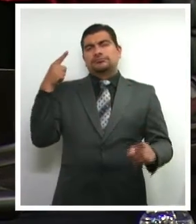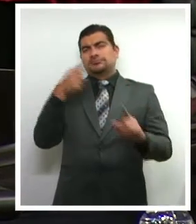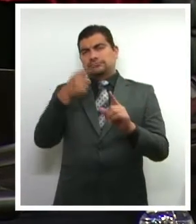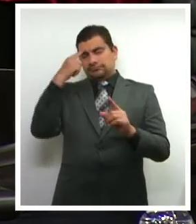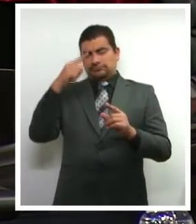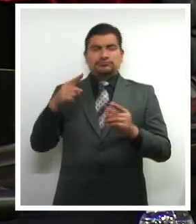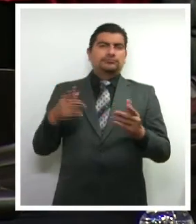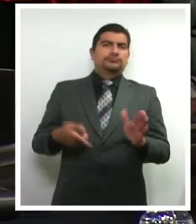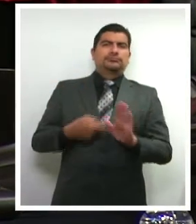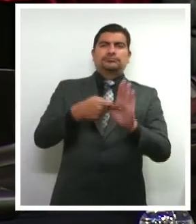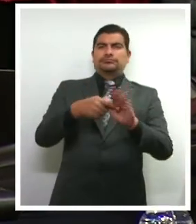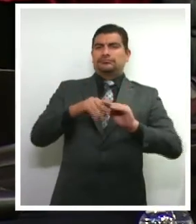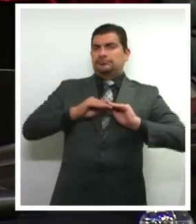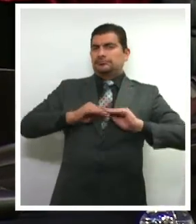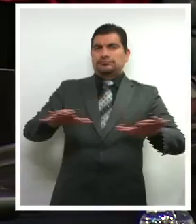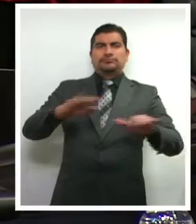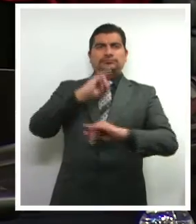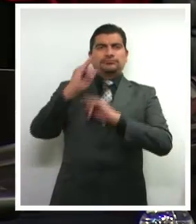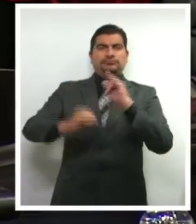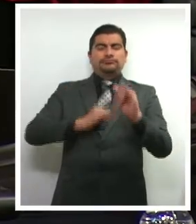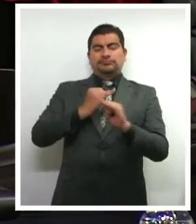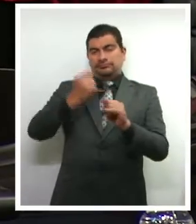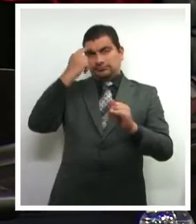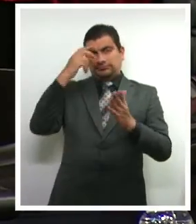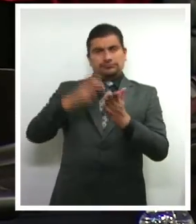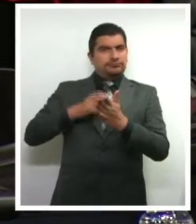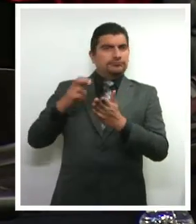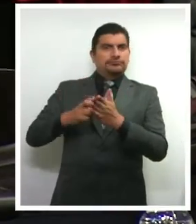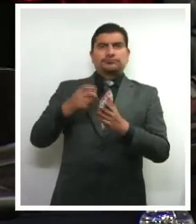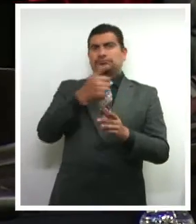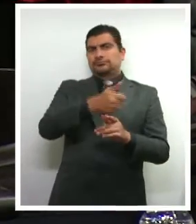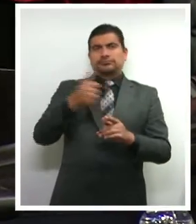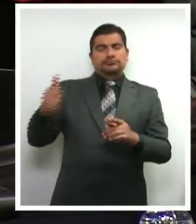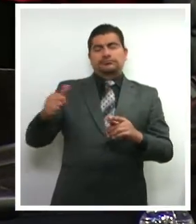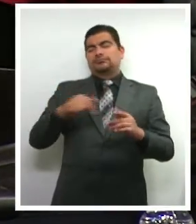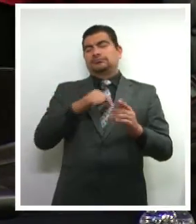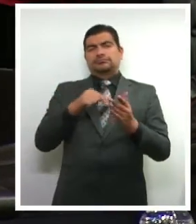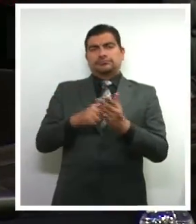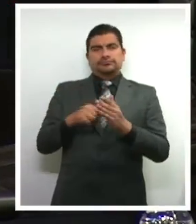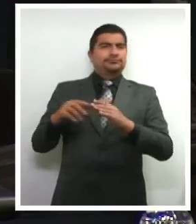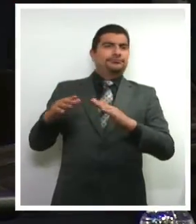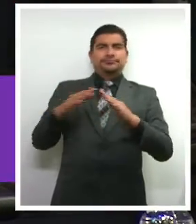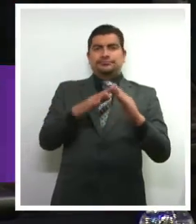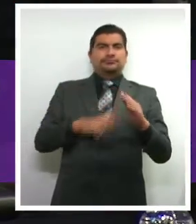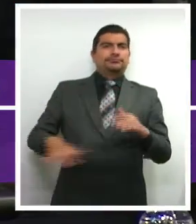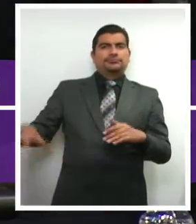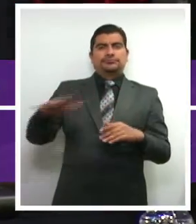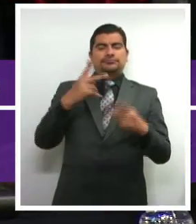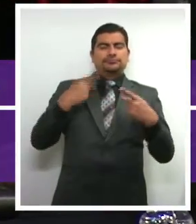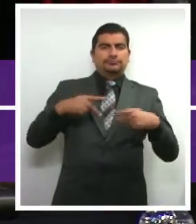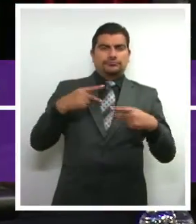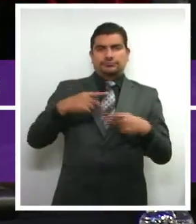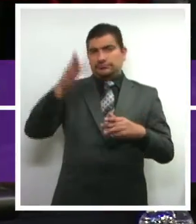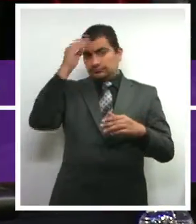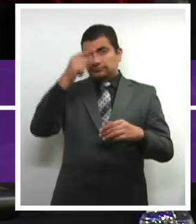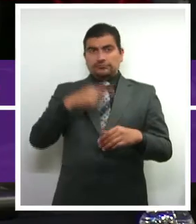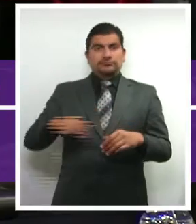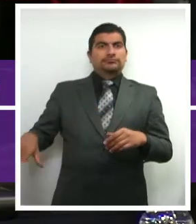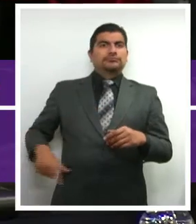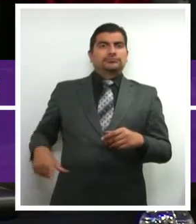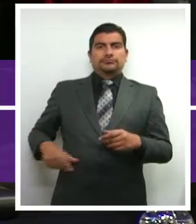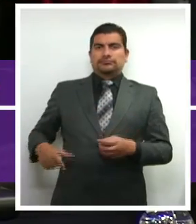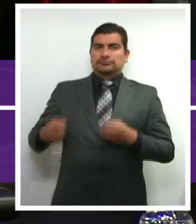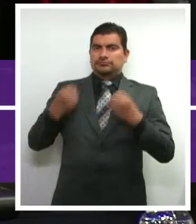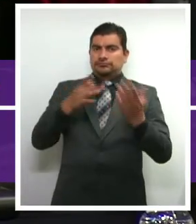plataforma internacional para reformadores domésticos comprometidos a que sus gobiernos rindan